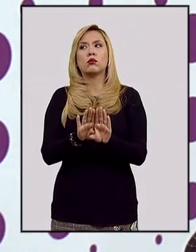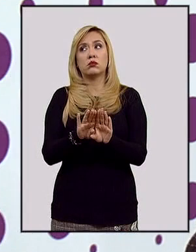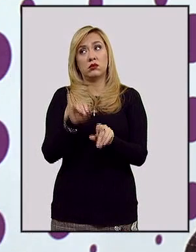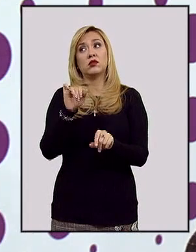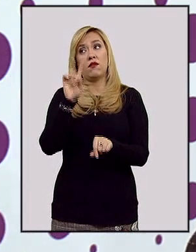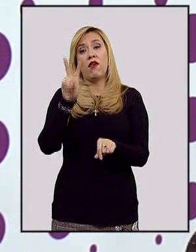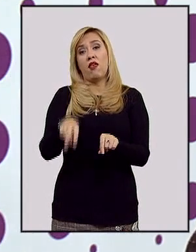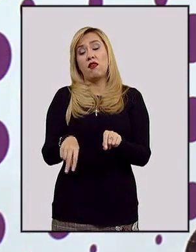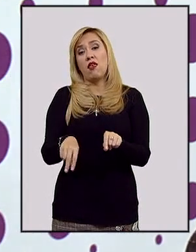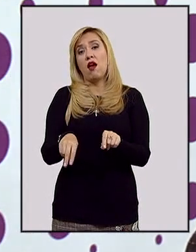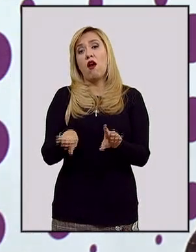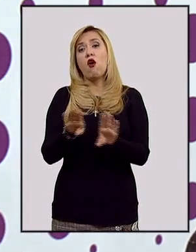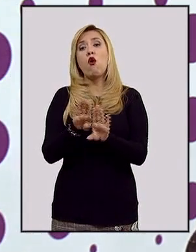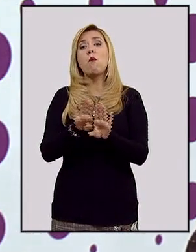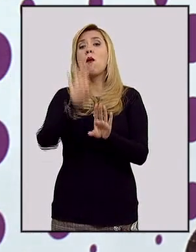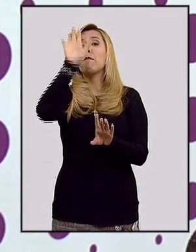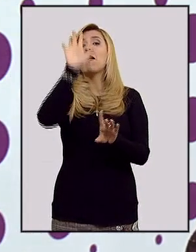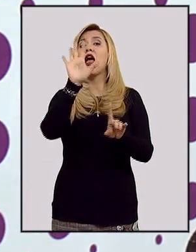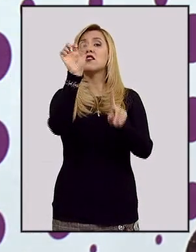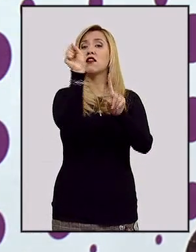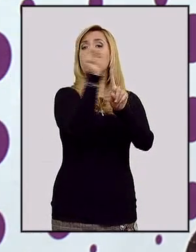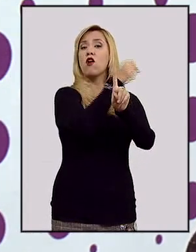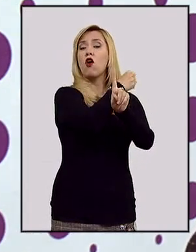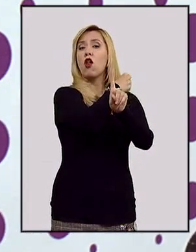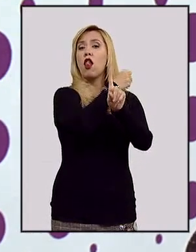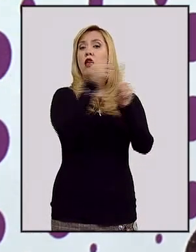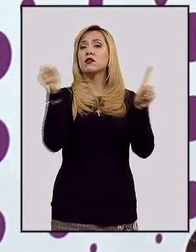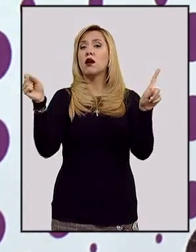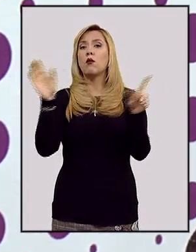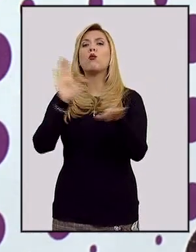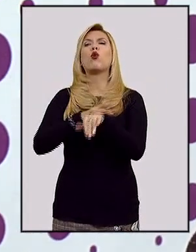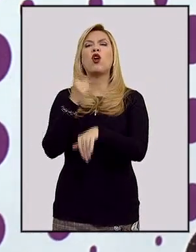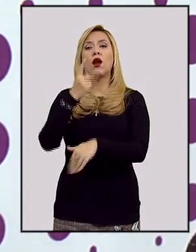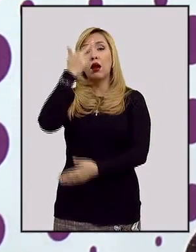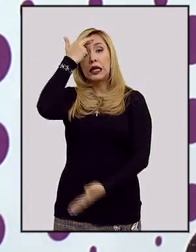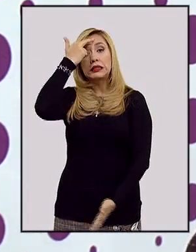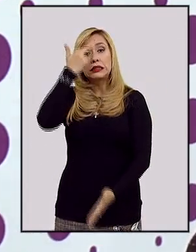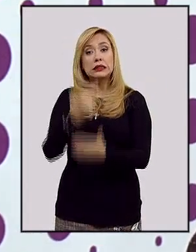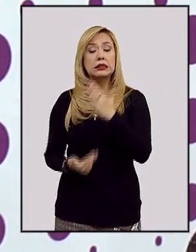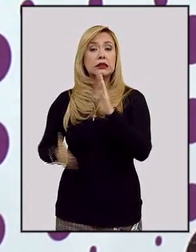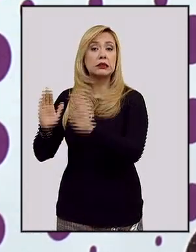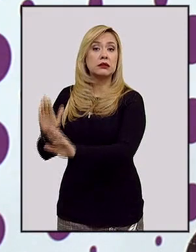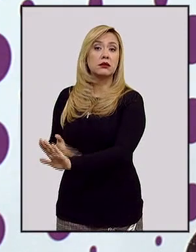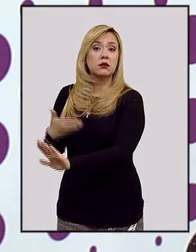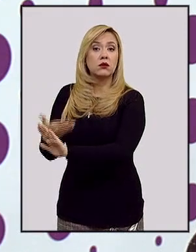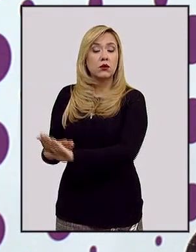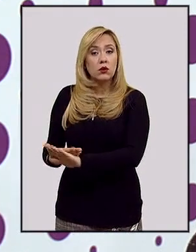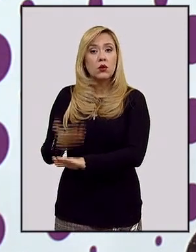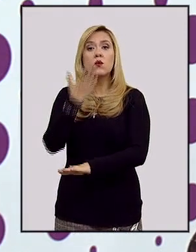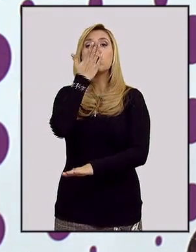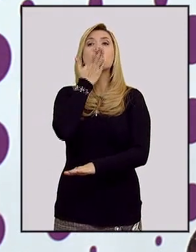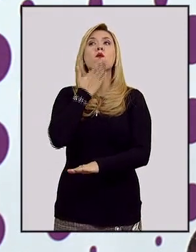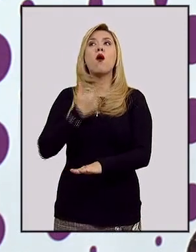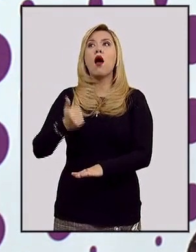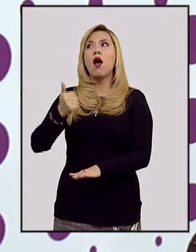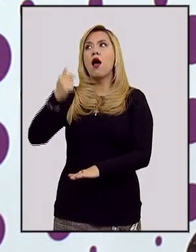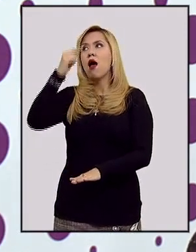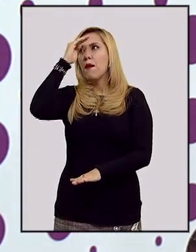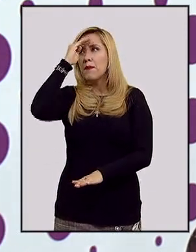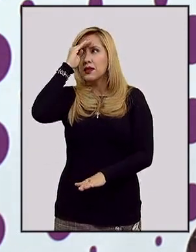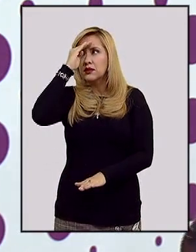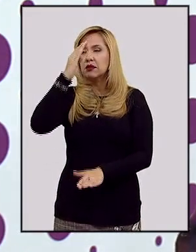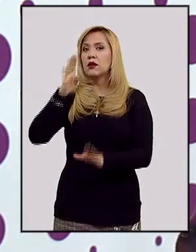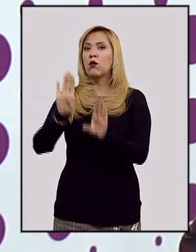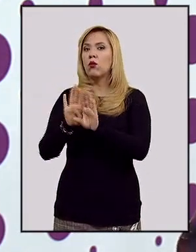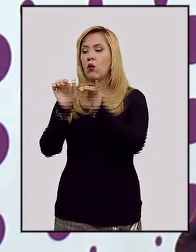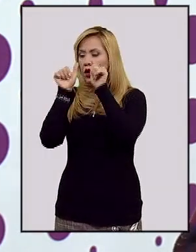obstétrica, porque finalmente, si no se está consciente de una situación, si no se tiene claro, es difícil